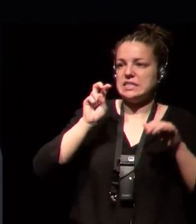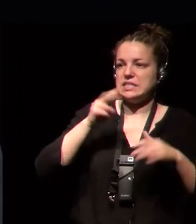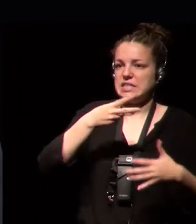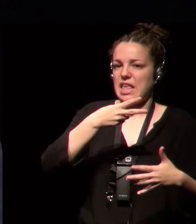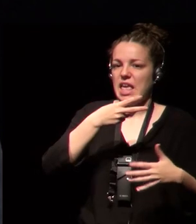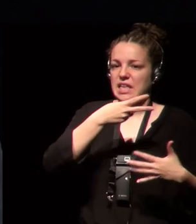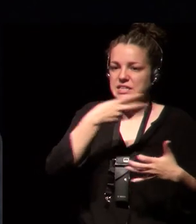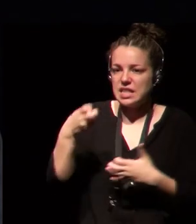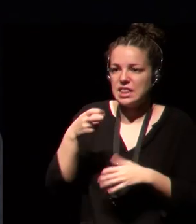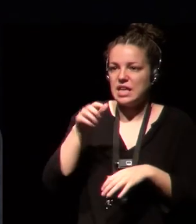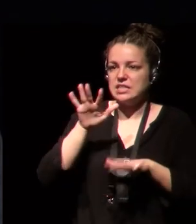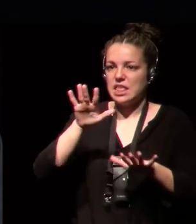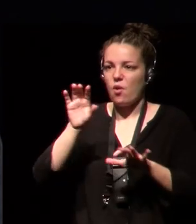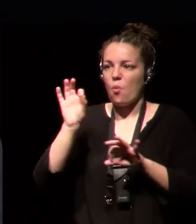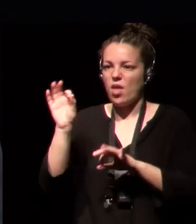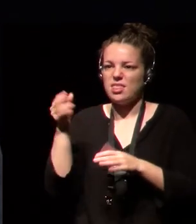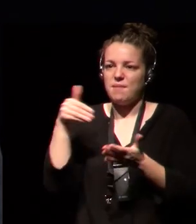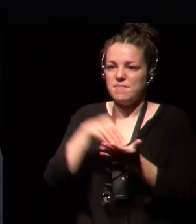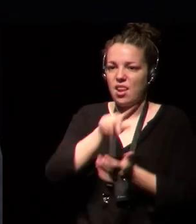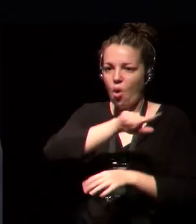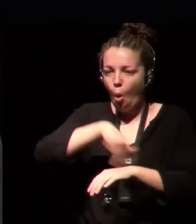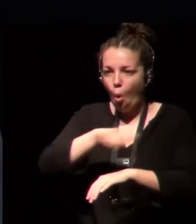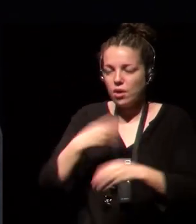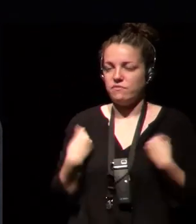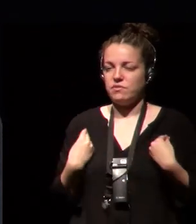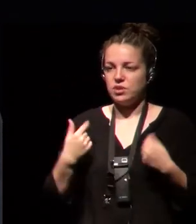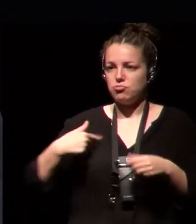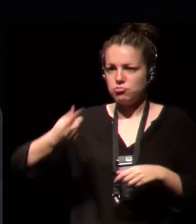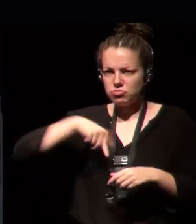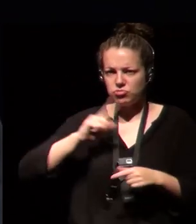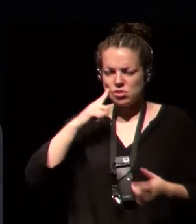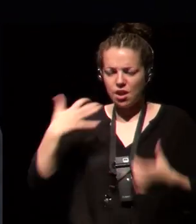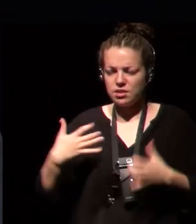poco tiempo para conseguir esa obra. En estas pocas horas